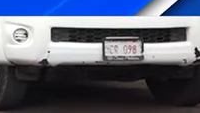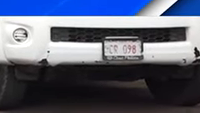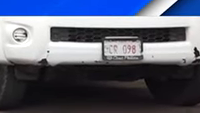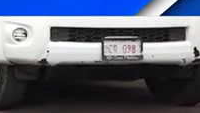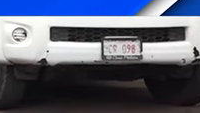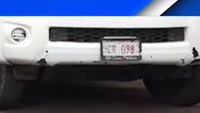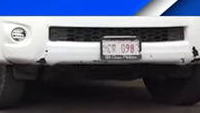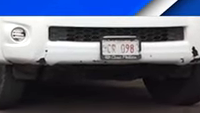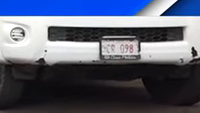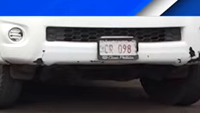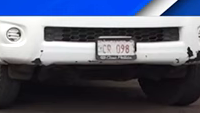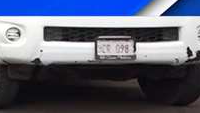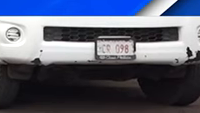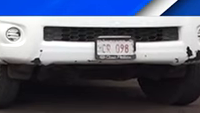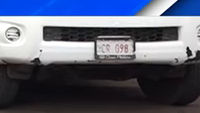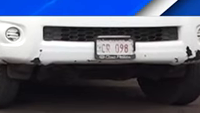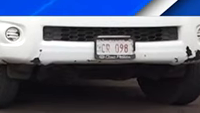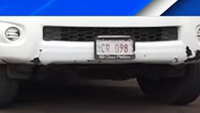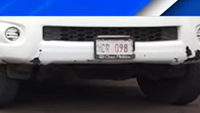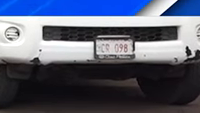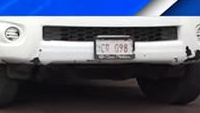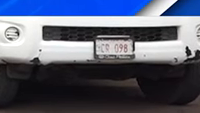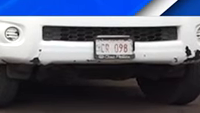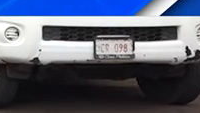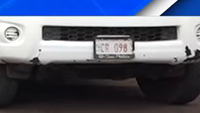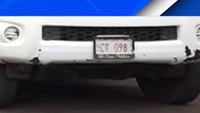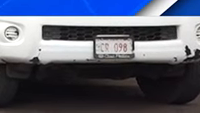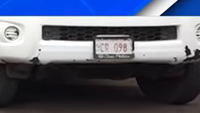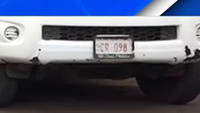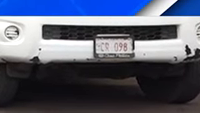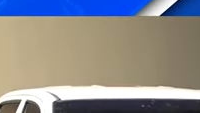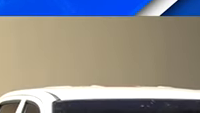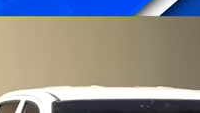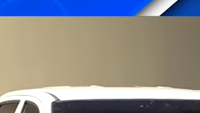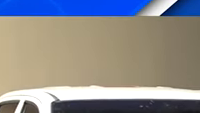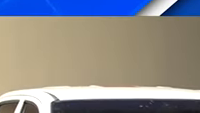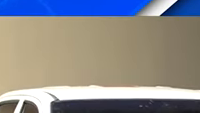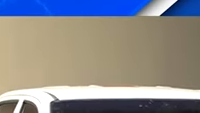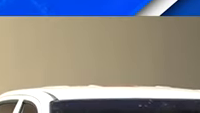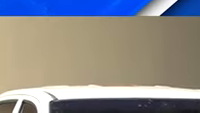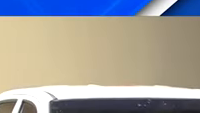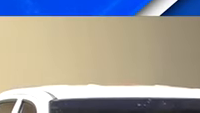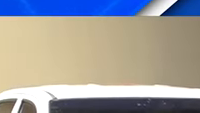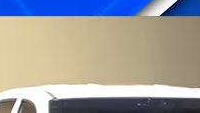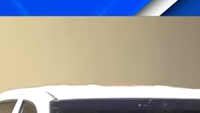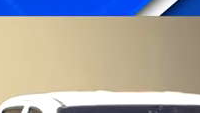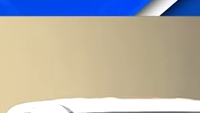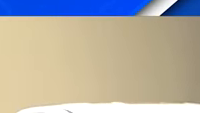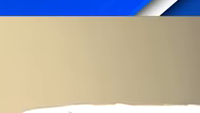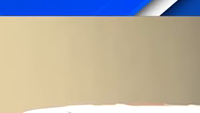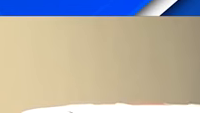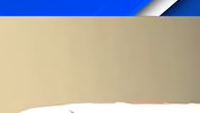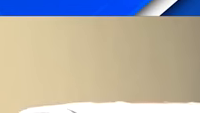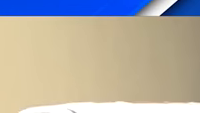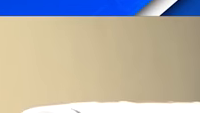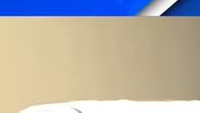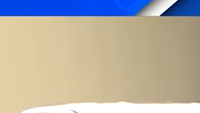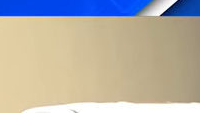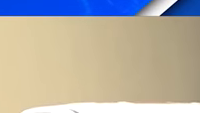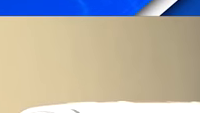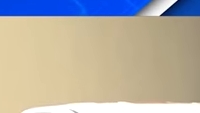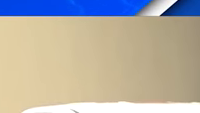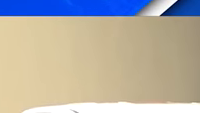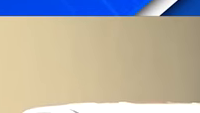de la Asociación Nacional Cruz Roja Nicaragüense pasará a ser propiedad del Estado y será administrado por la Cruz